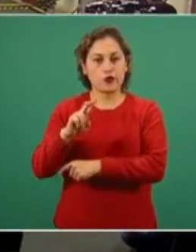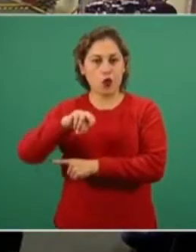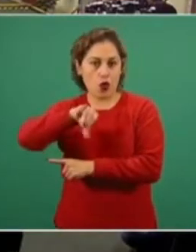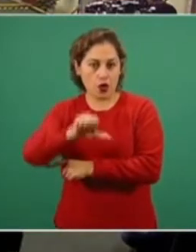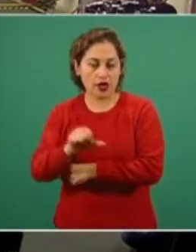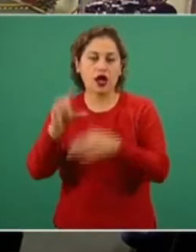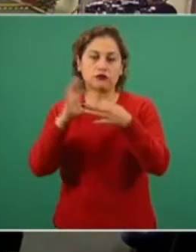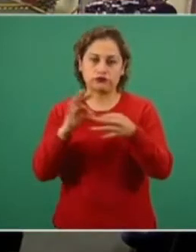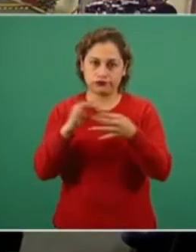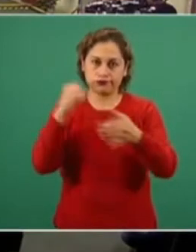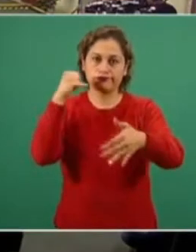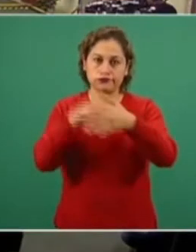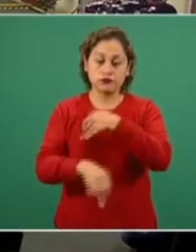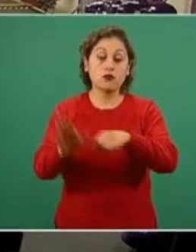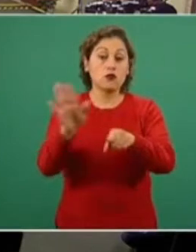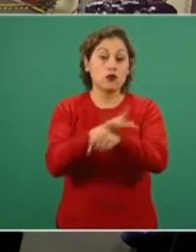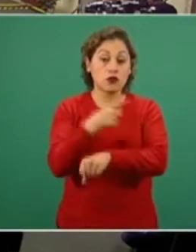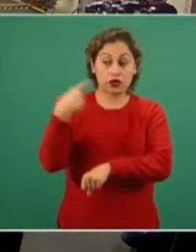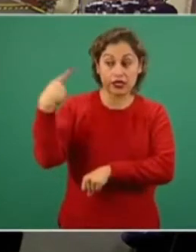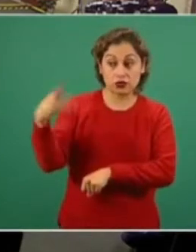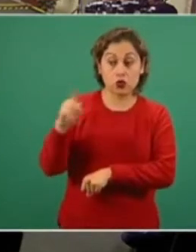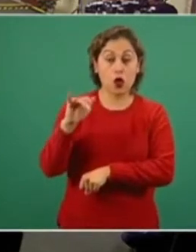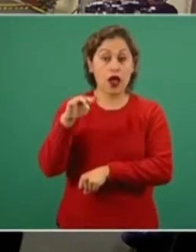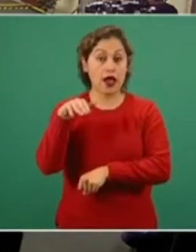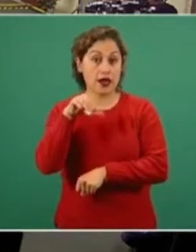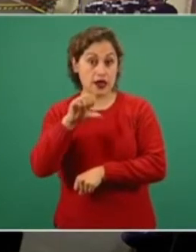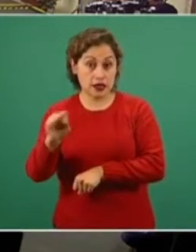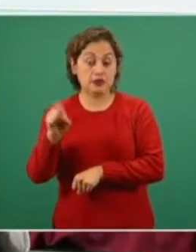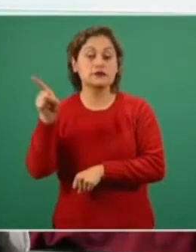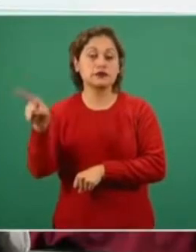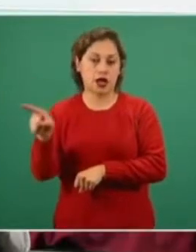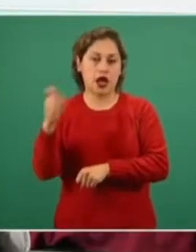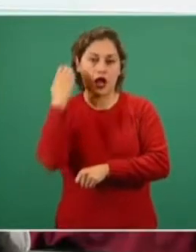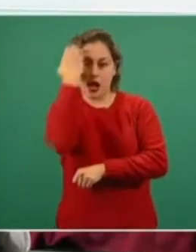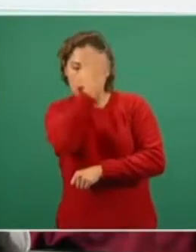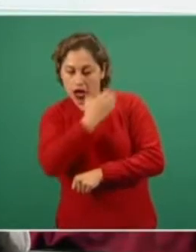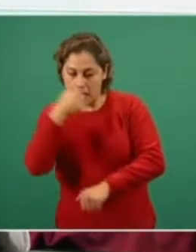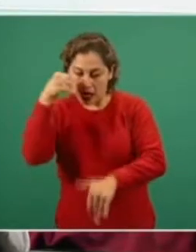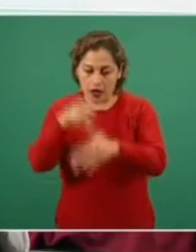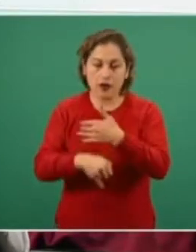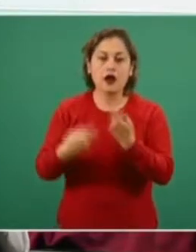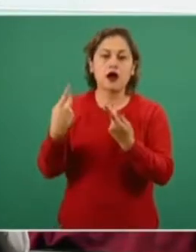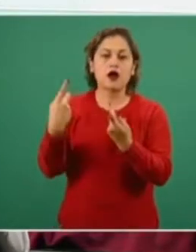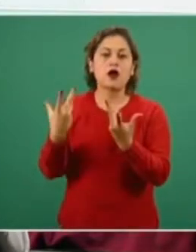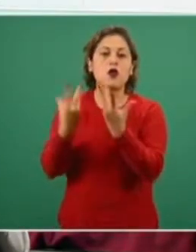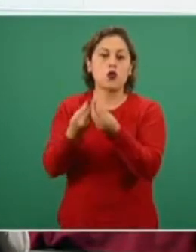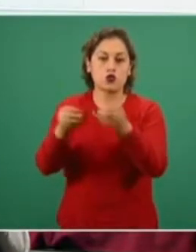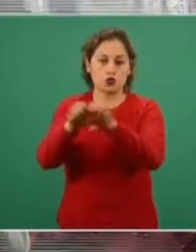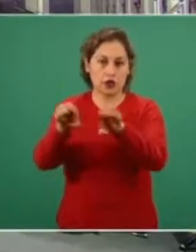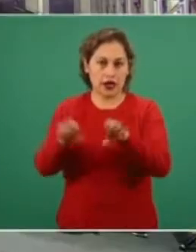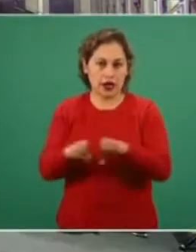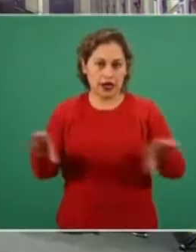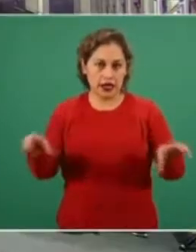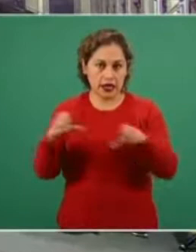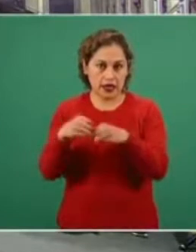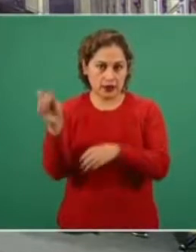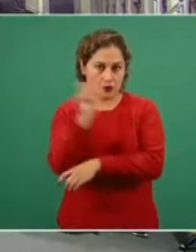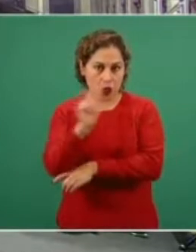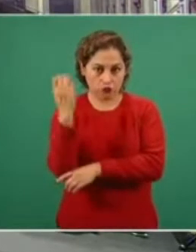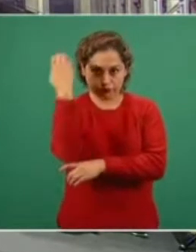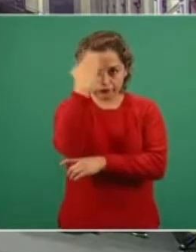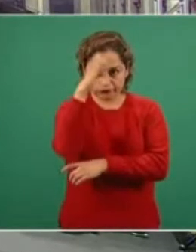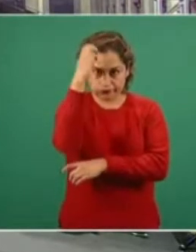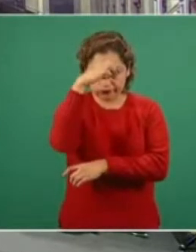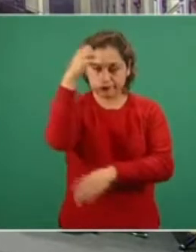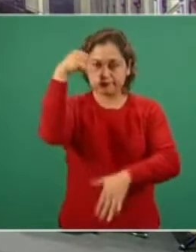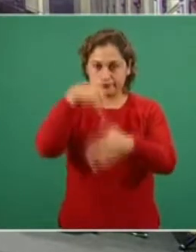es realmente en el IMSS donde se está haciendo el seguimiento con el acompañamiento del grupo de expertos nacional. Entonces, muchas gracias, Víctor